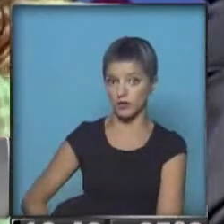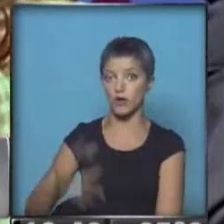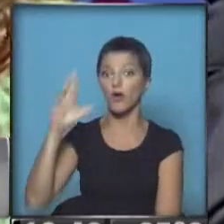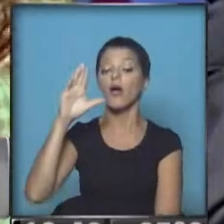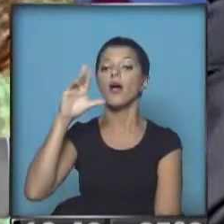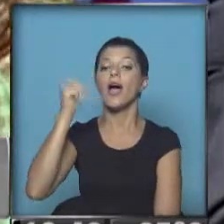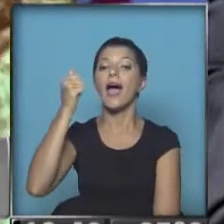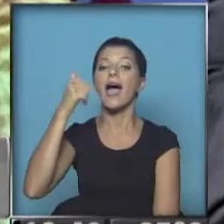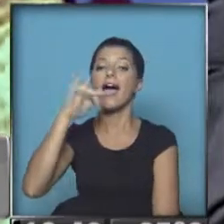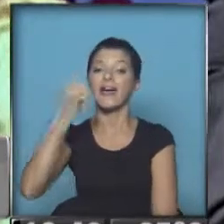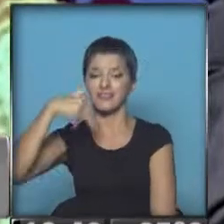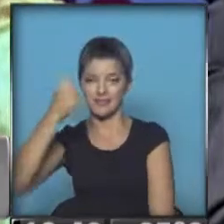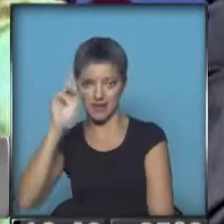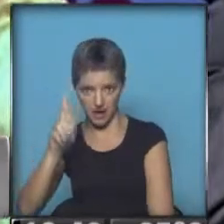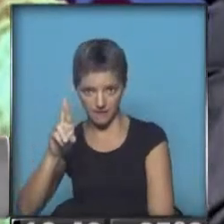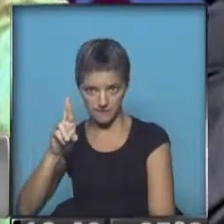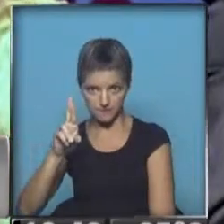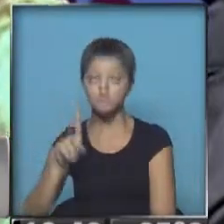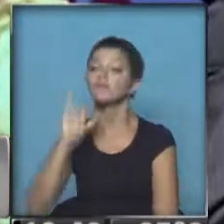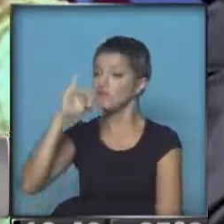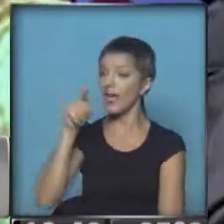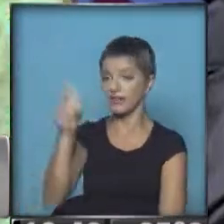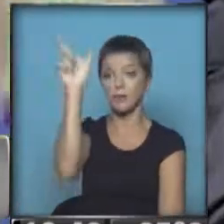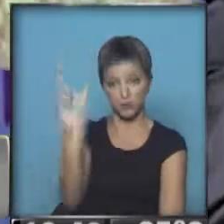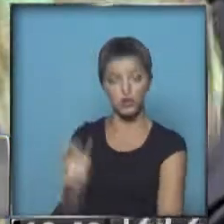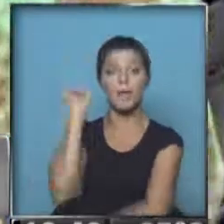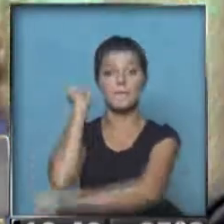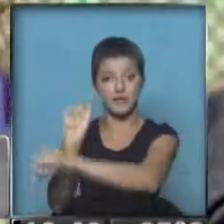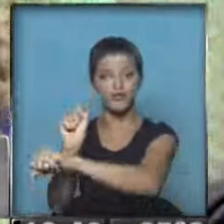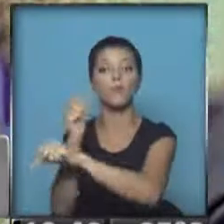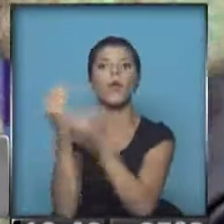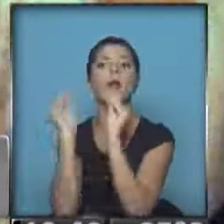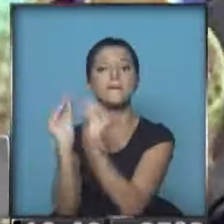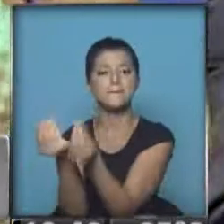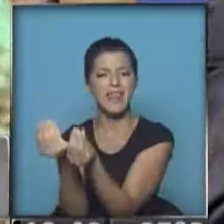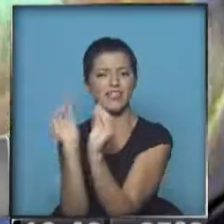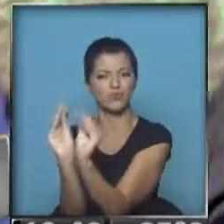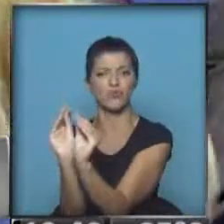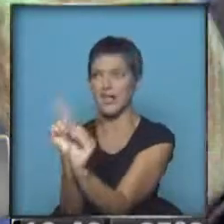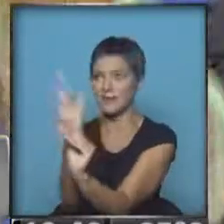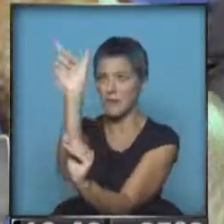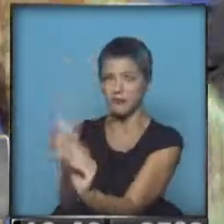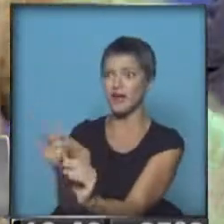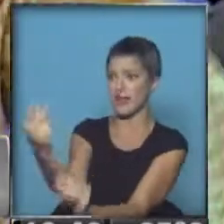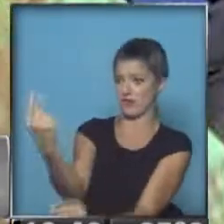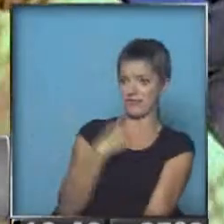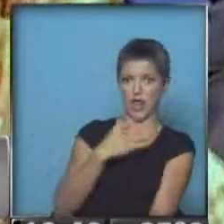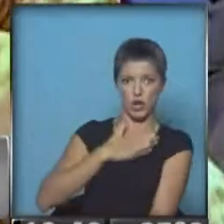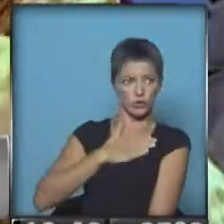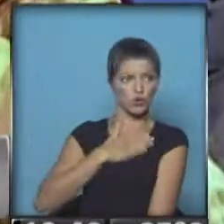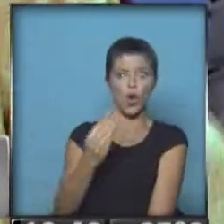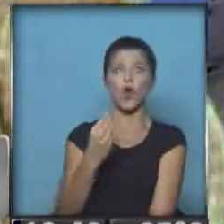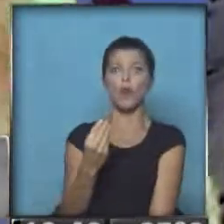María Aznar. Preso por lavado de dinero, los que nos venían a decir a nosotros cómo teníamos que